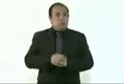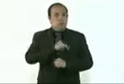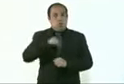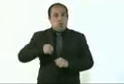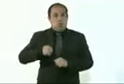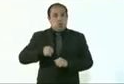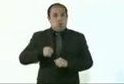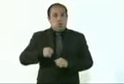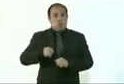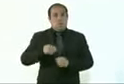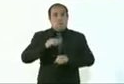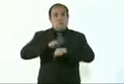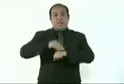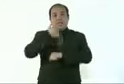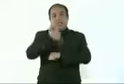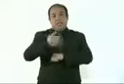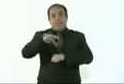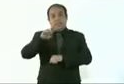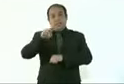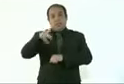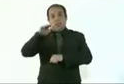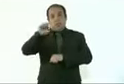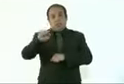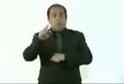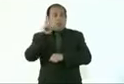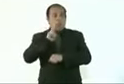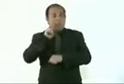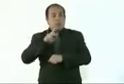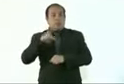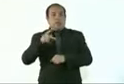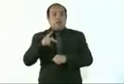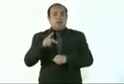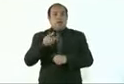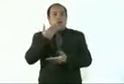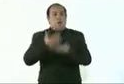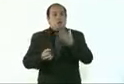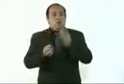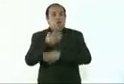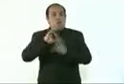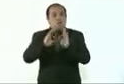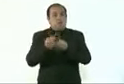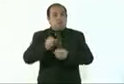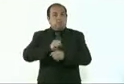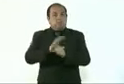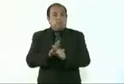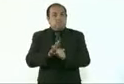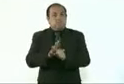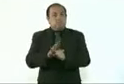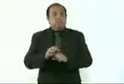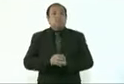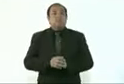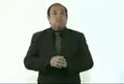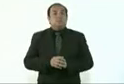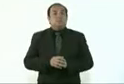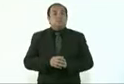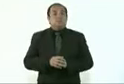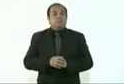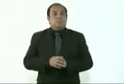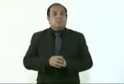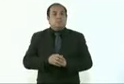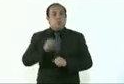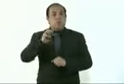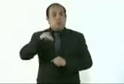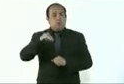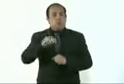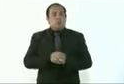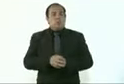6 kioscos en las pruebas, pero es tan contagiosa esta variante Omicron que de todas maneras hay mucha